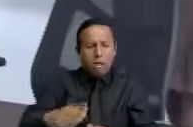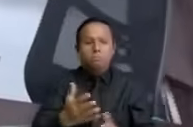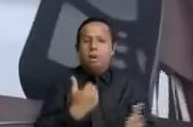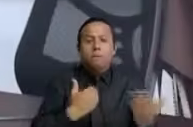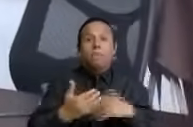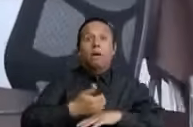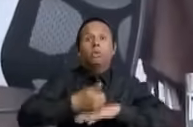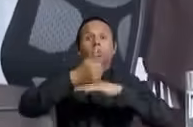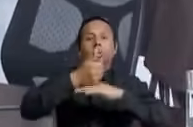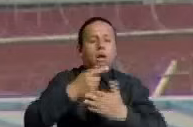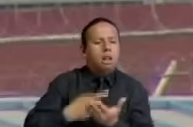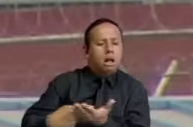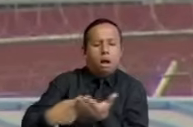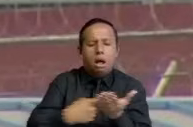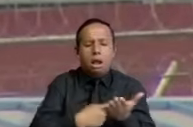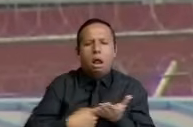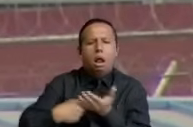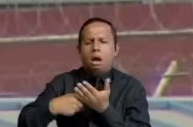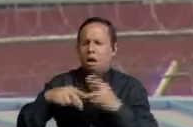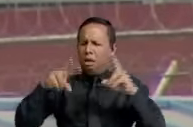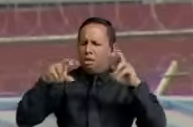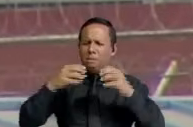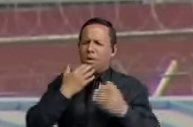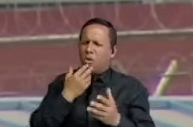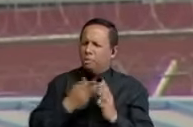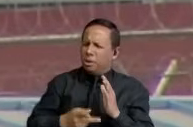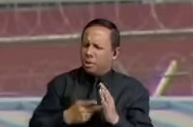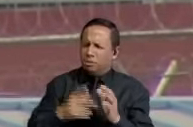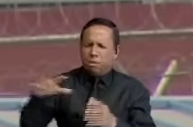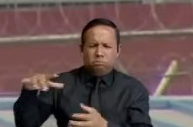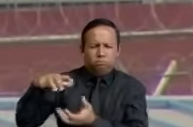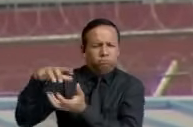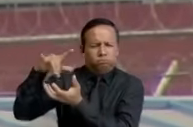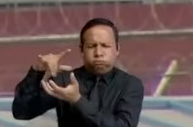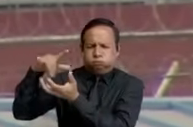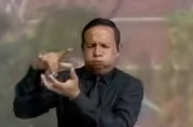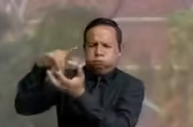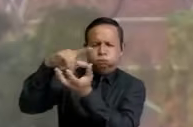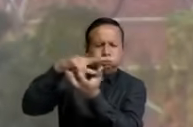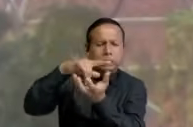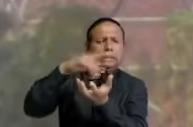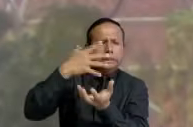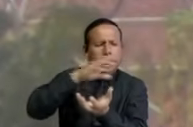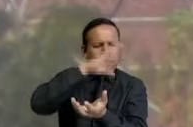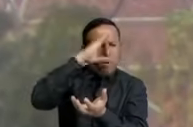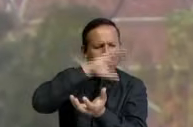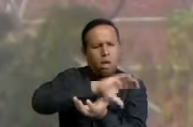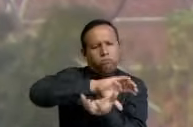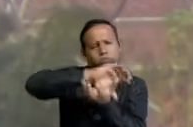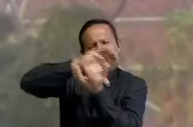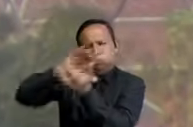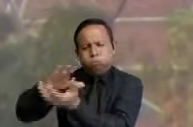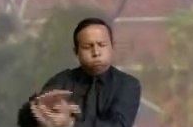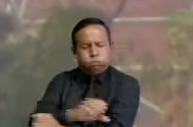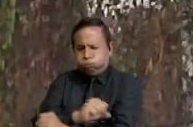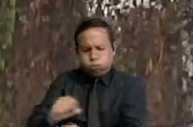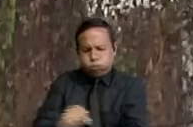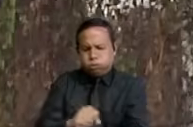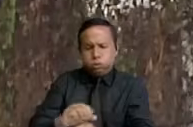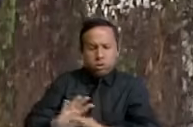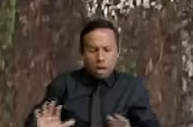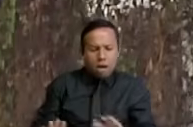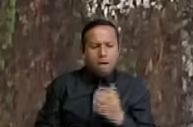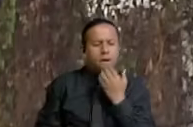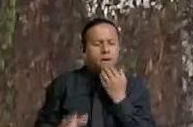amenaza de bomba con un dron que contenía una carga de explosivos de 40 libras y que fue controlado con 3 libras más las autoridades